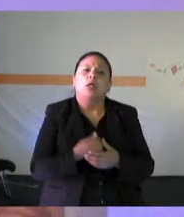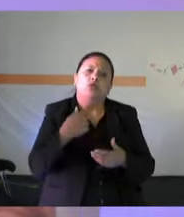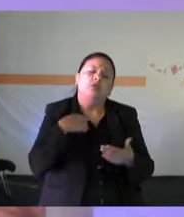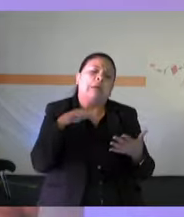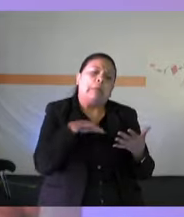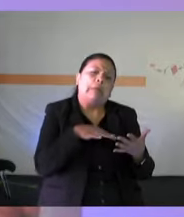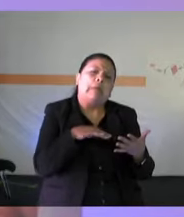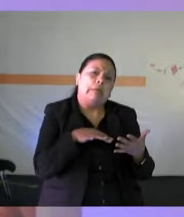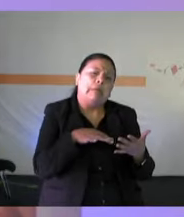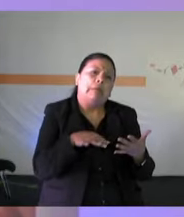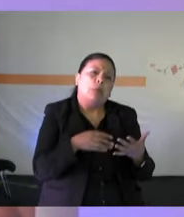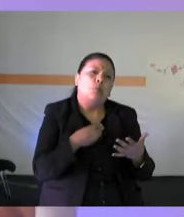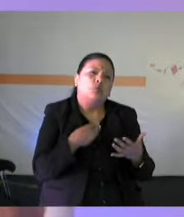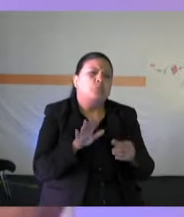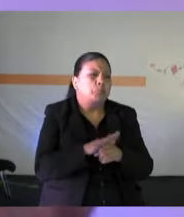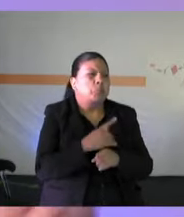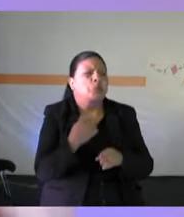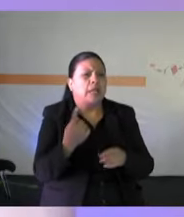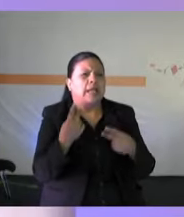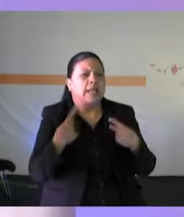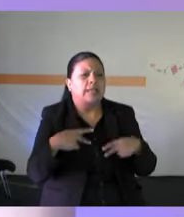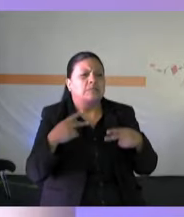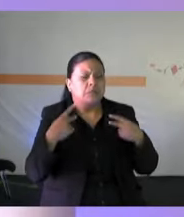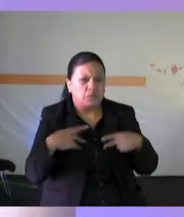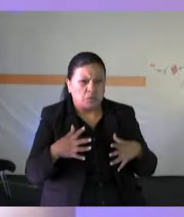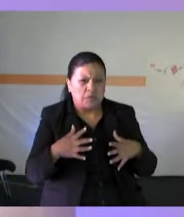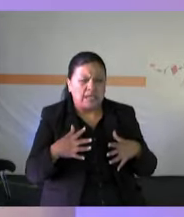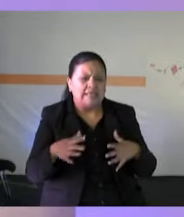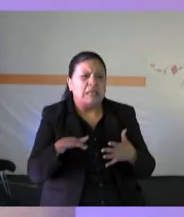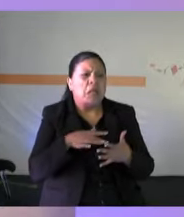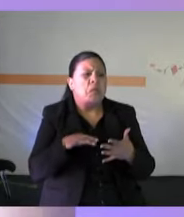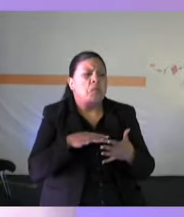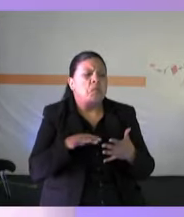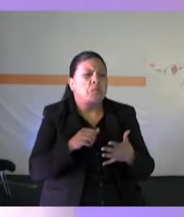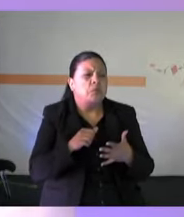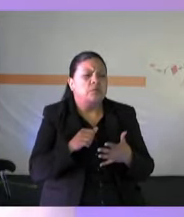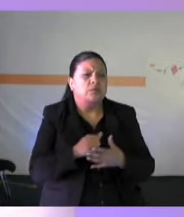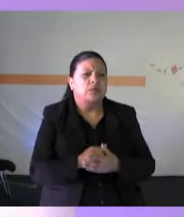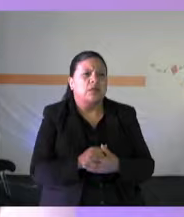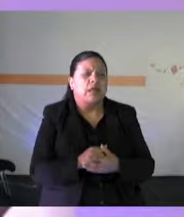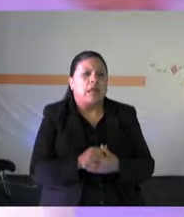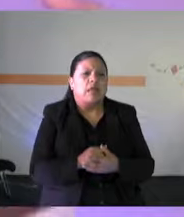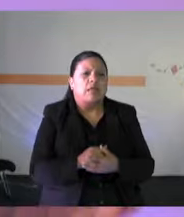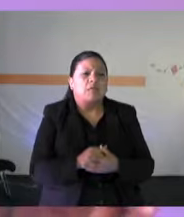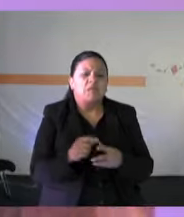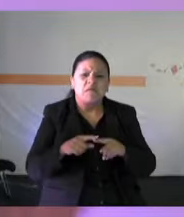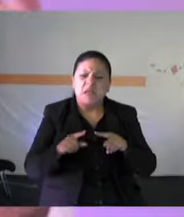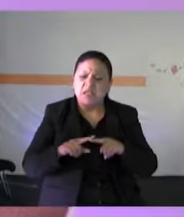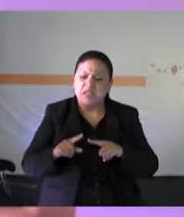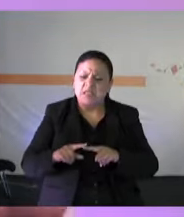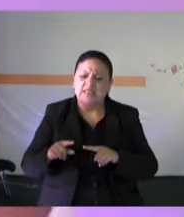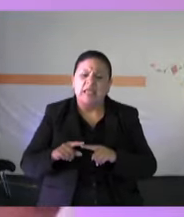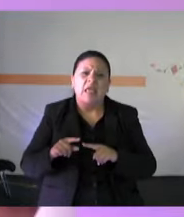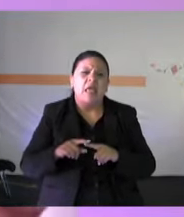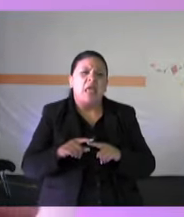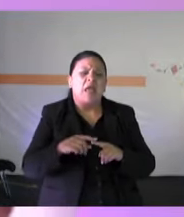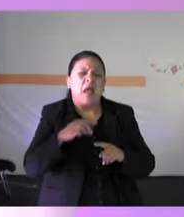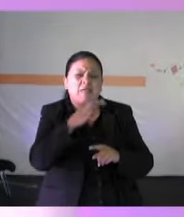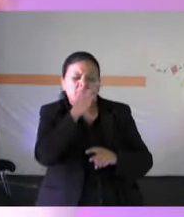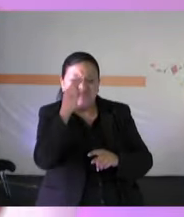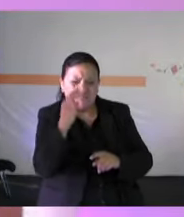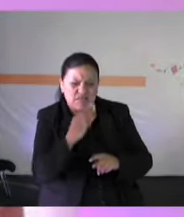qué consumimos true crime o por qué consumimos productos de ficción y de horror de manera